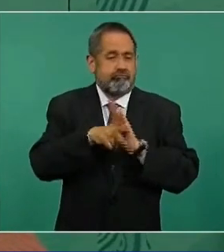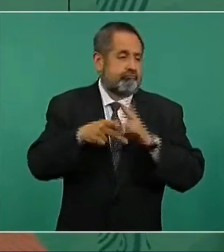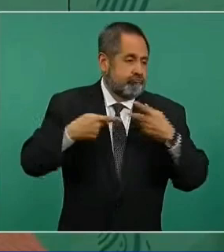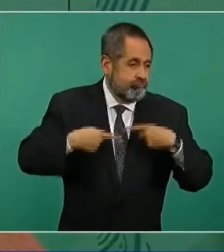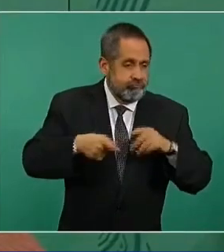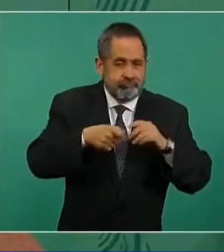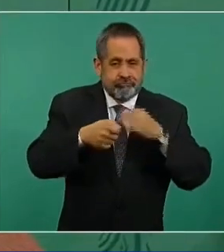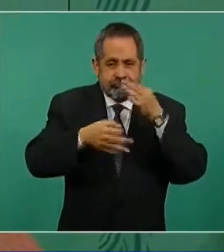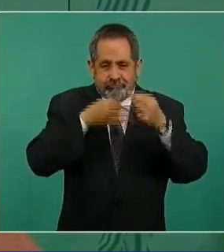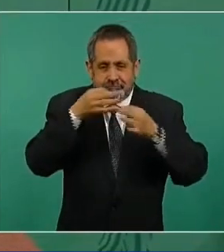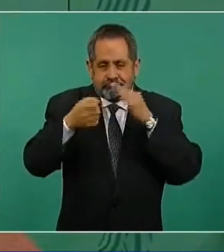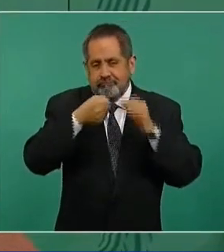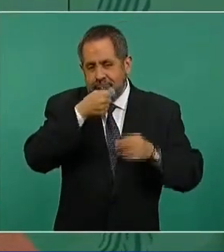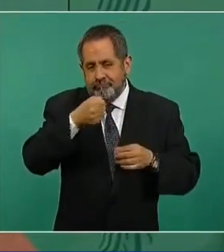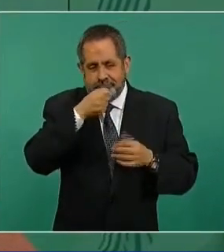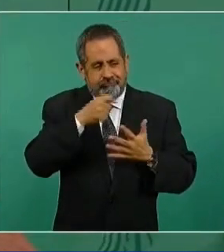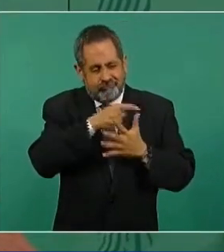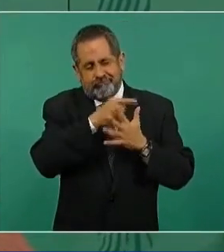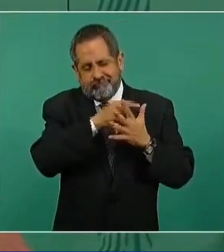periodistas,